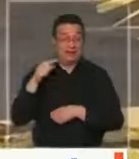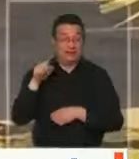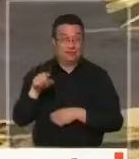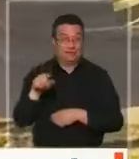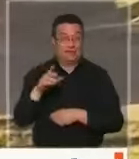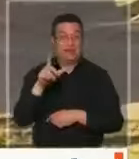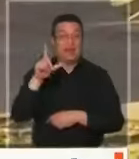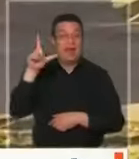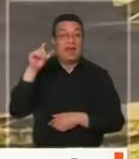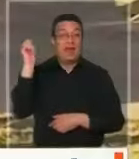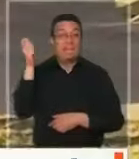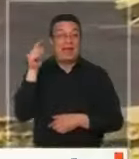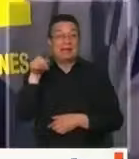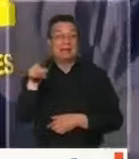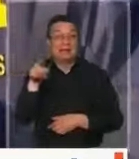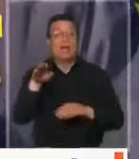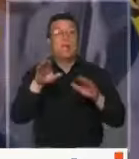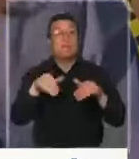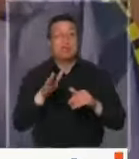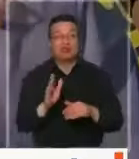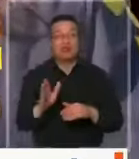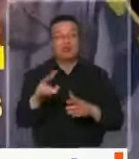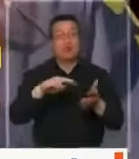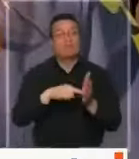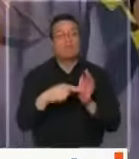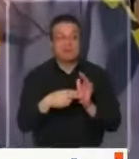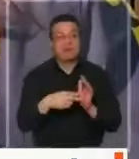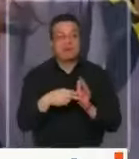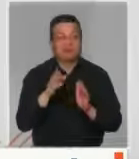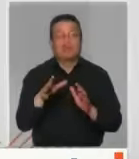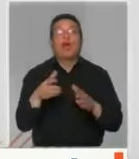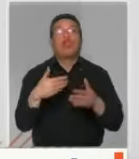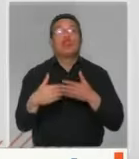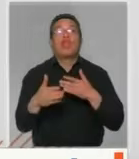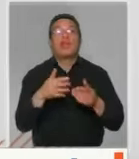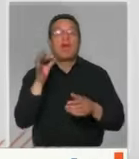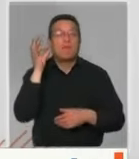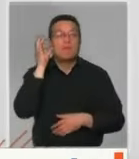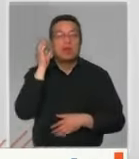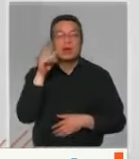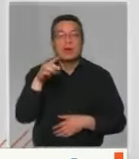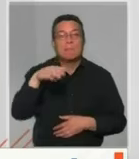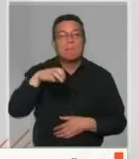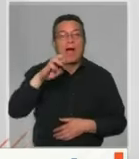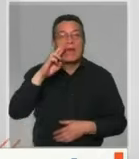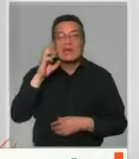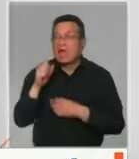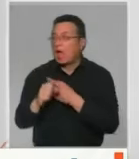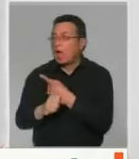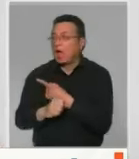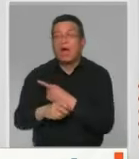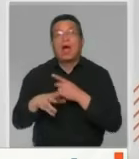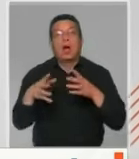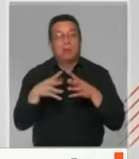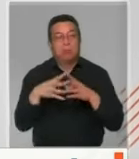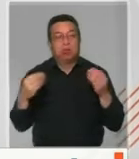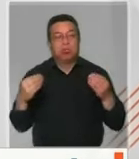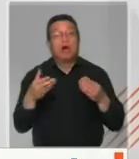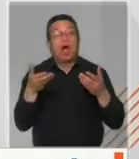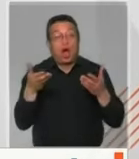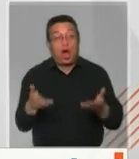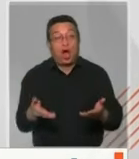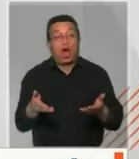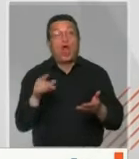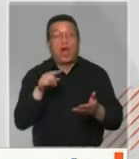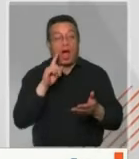de Limache sigue todavía presente. ¿Dónde está María Ercira Contreras? La mujer que a día de hoy